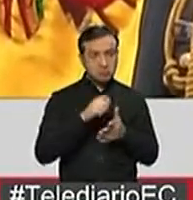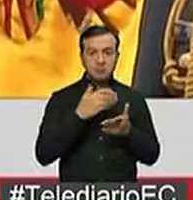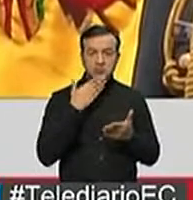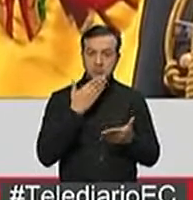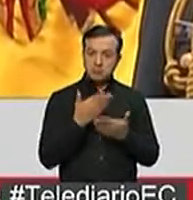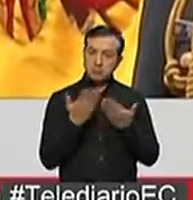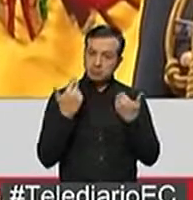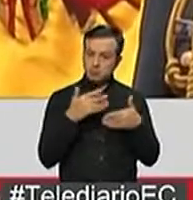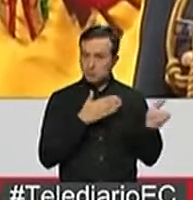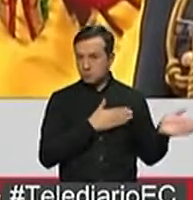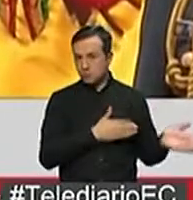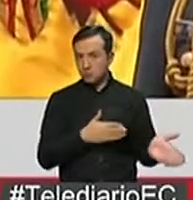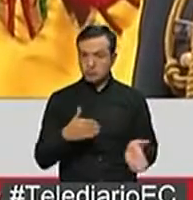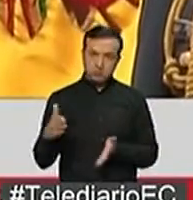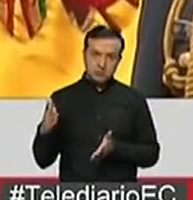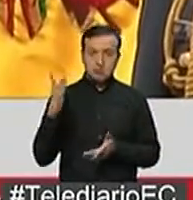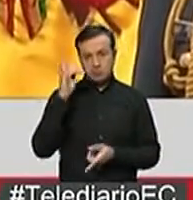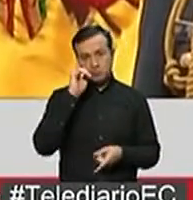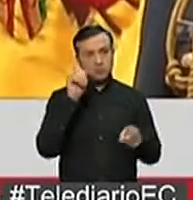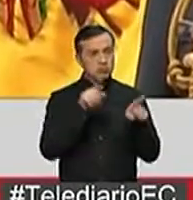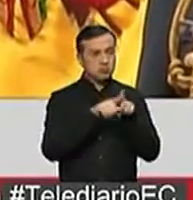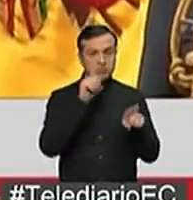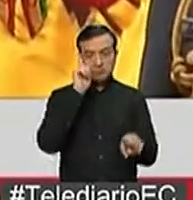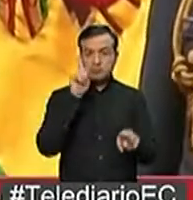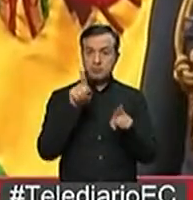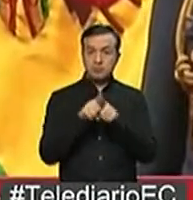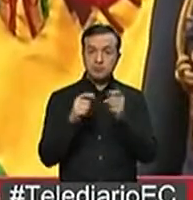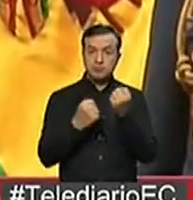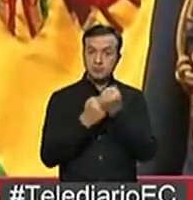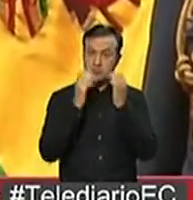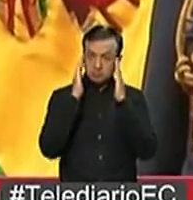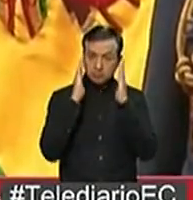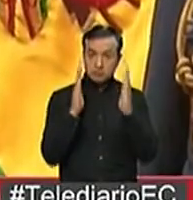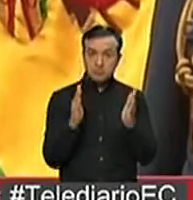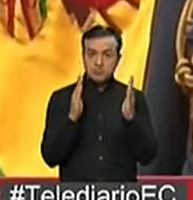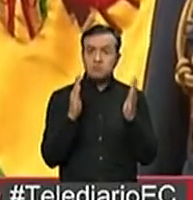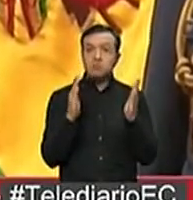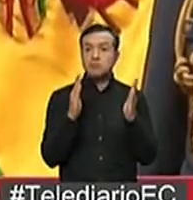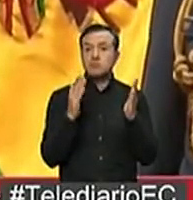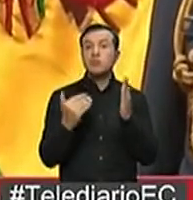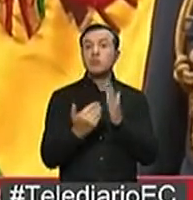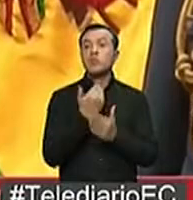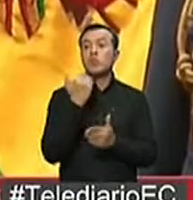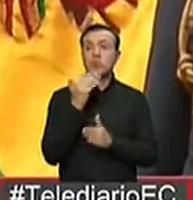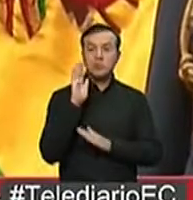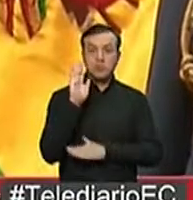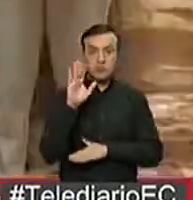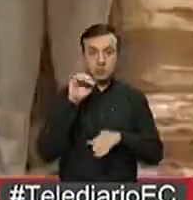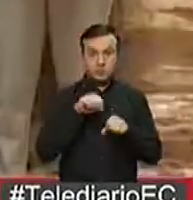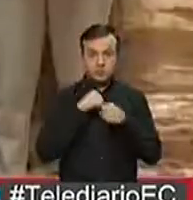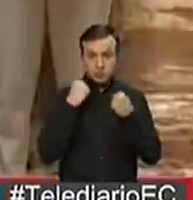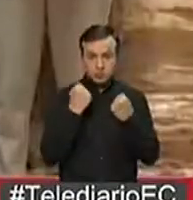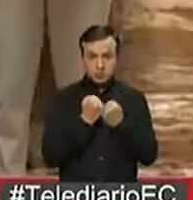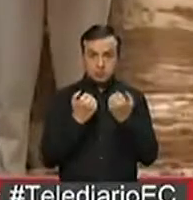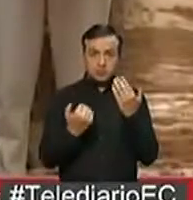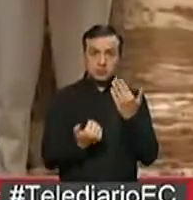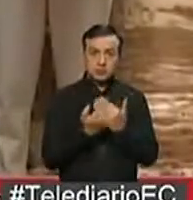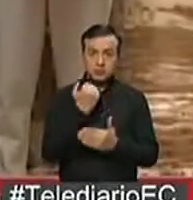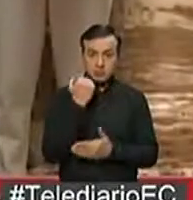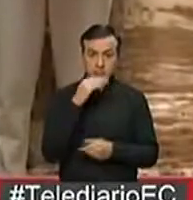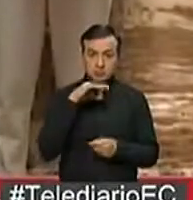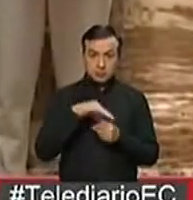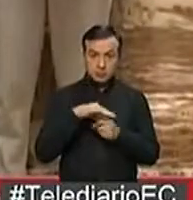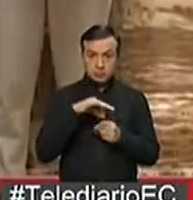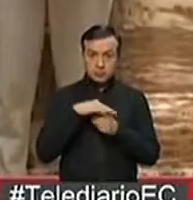hecho posible la construcción de acuerdos que van dirigidos hacia un nuevo pacto social. Las nuevas elecciones